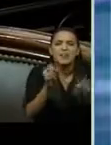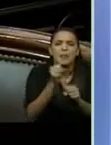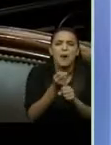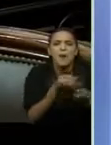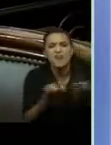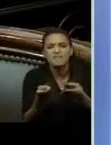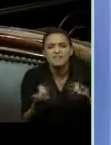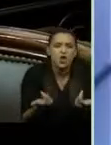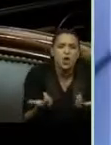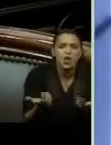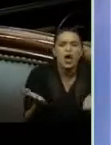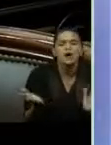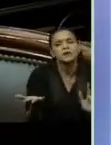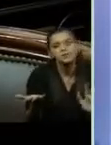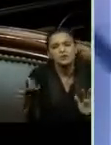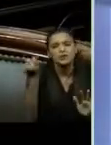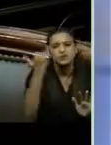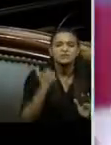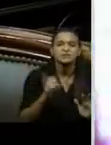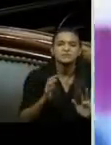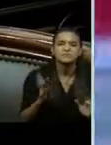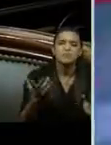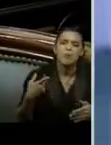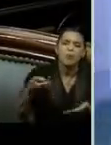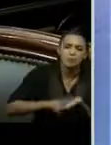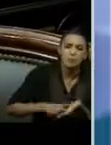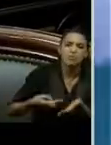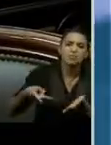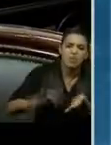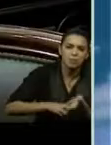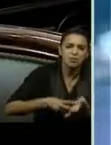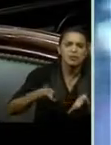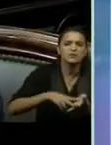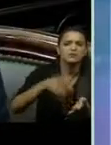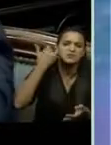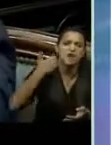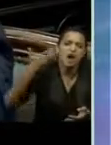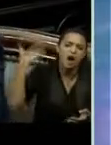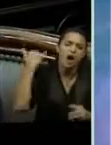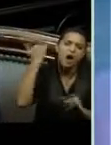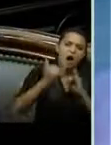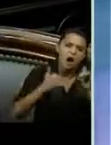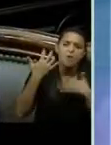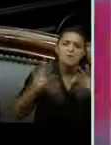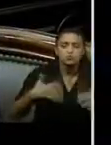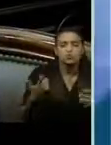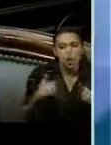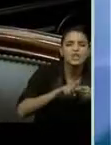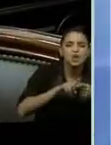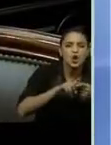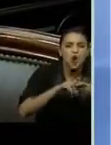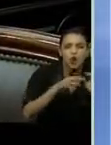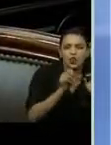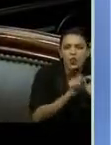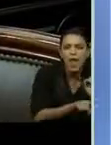trabajadores viñateros llegan a jubilarse al cuarto el paso regulatorio, ¿bien? Y por otro lado,